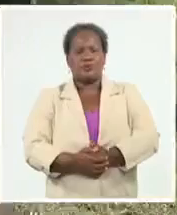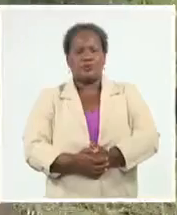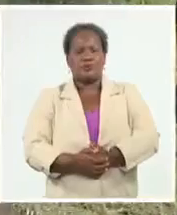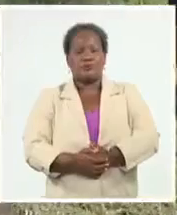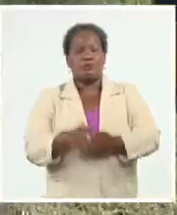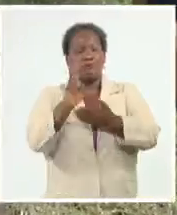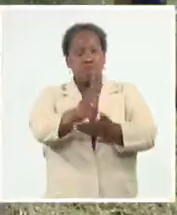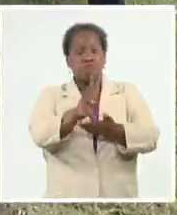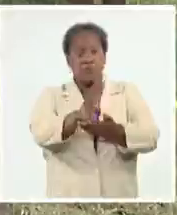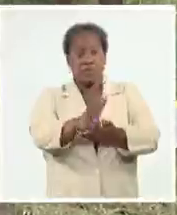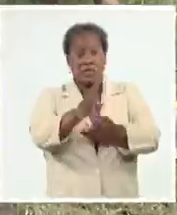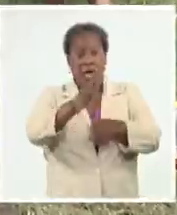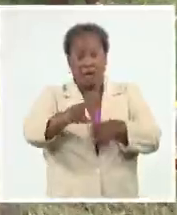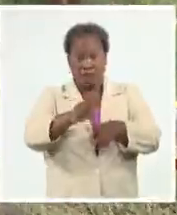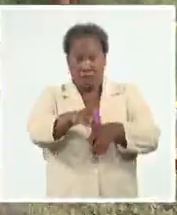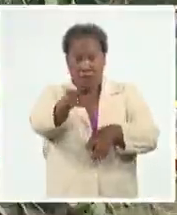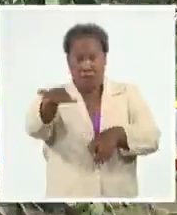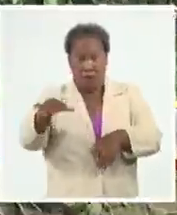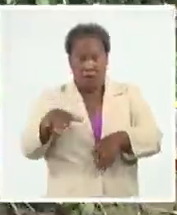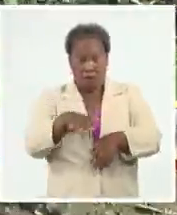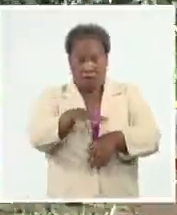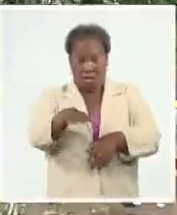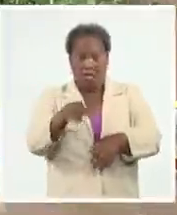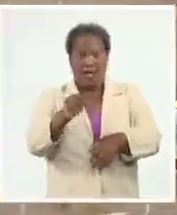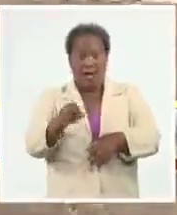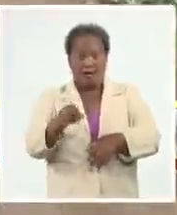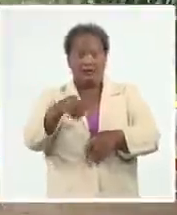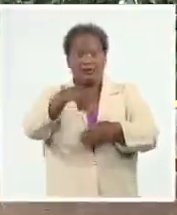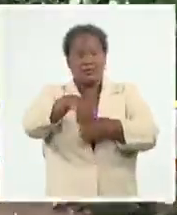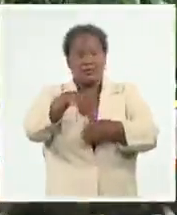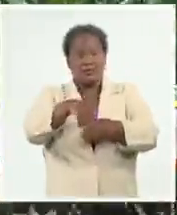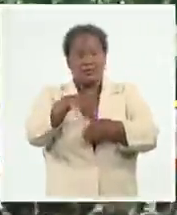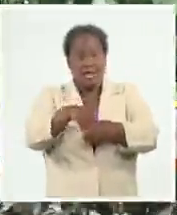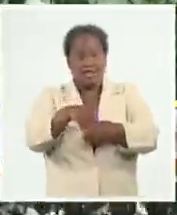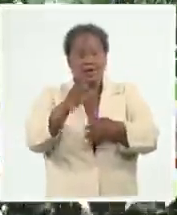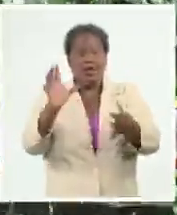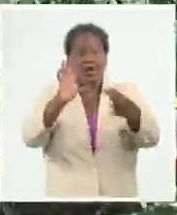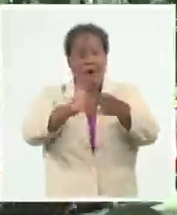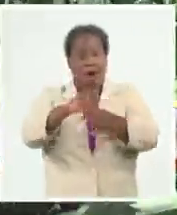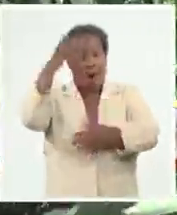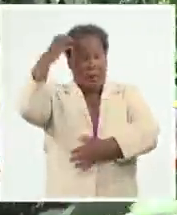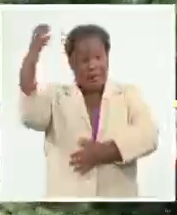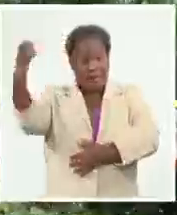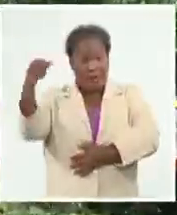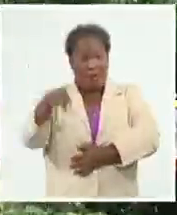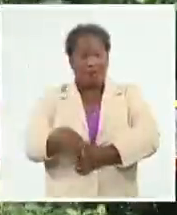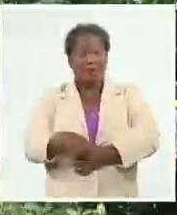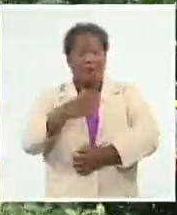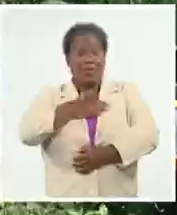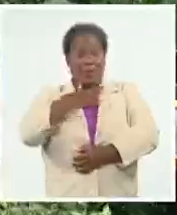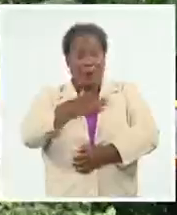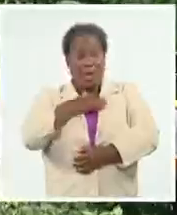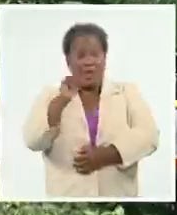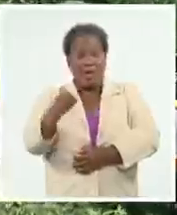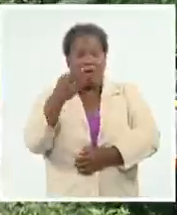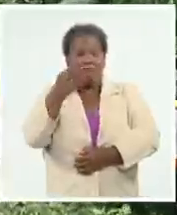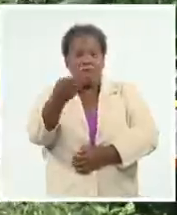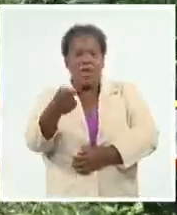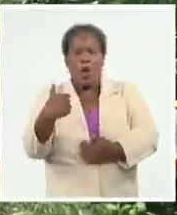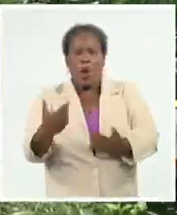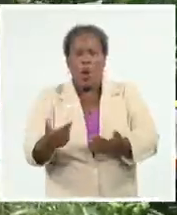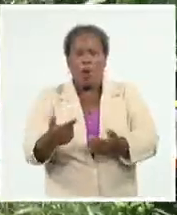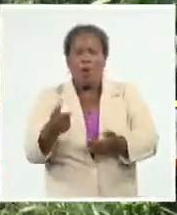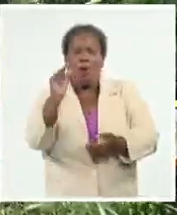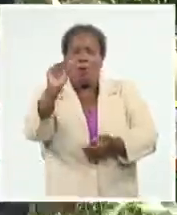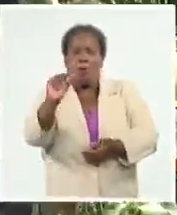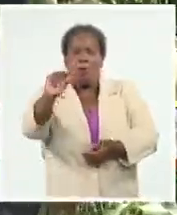Visitar la finca Santa Teresa, perteneciente a la CCS José Antonio Echeverría en Camagüey, es comprobar cómo con tan pocos brazos